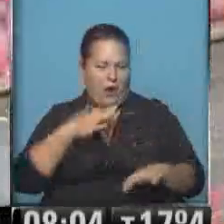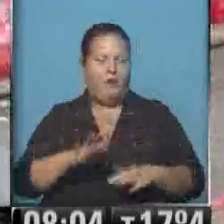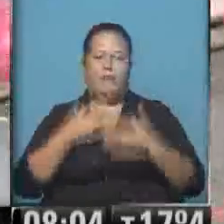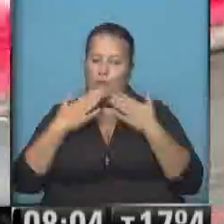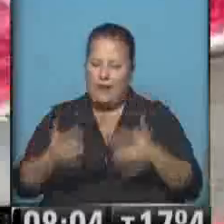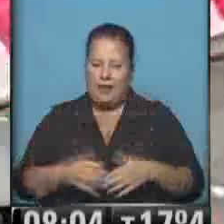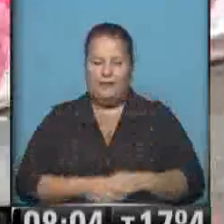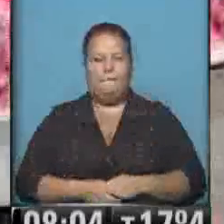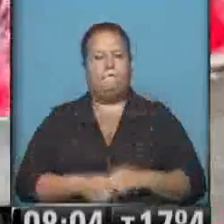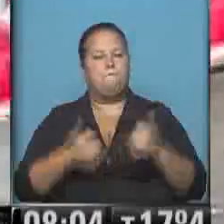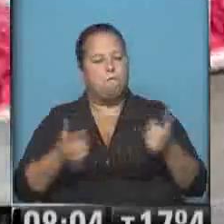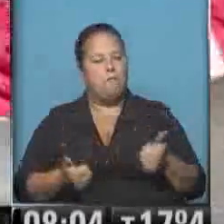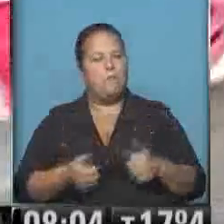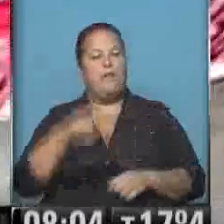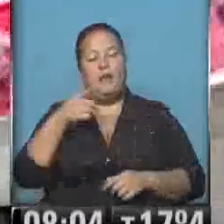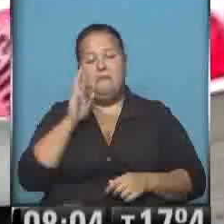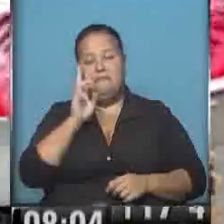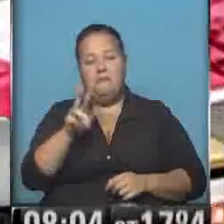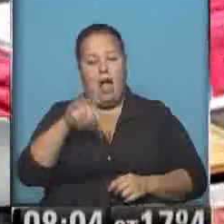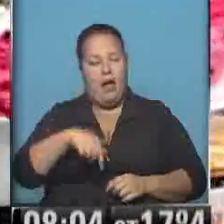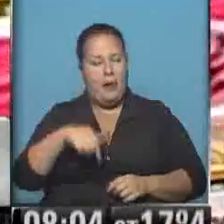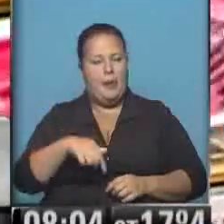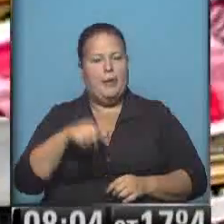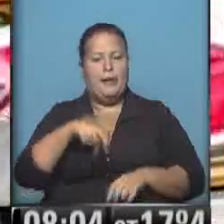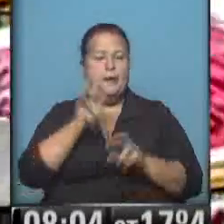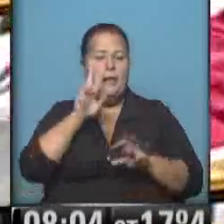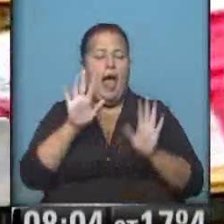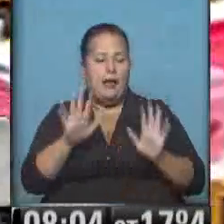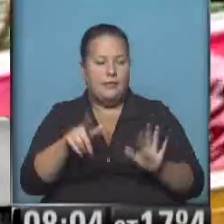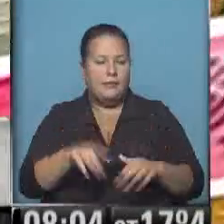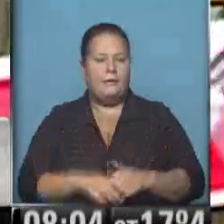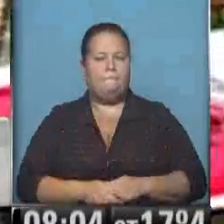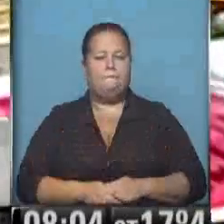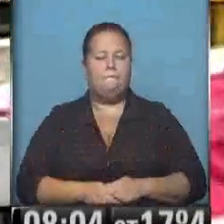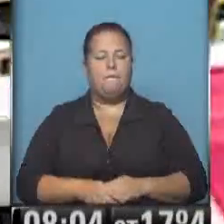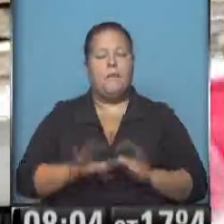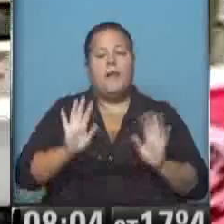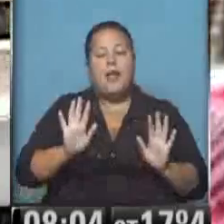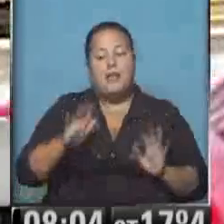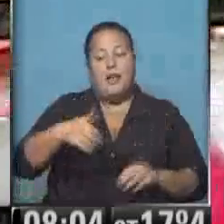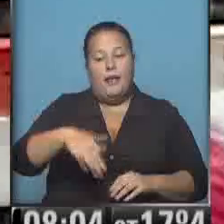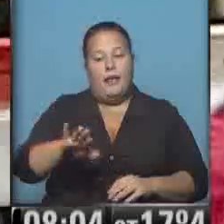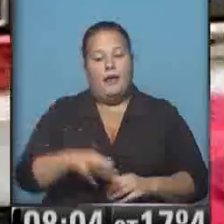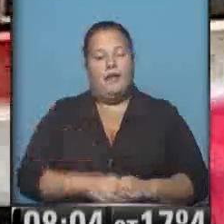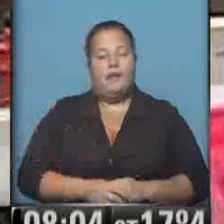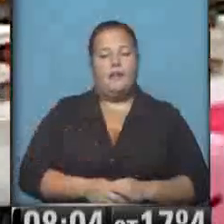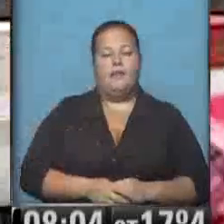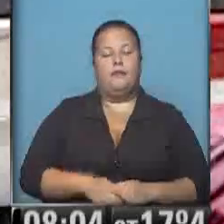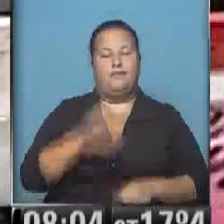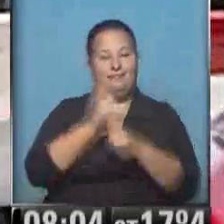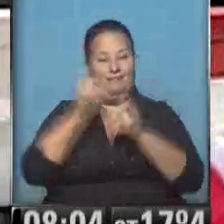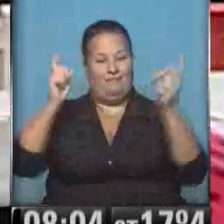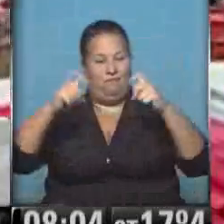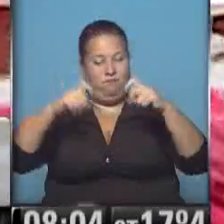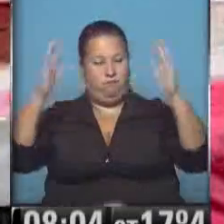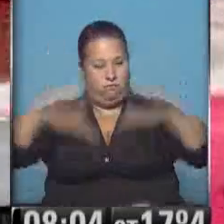Muchas gracias. Bueno, esto es lo que se puede ver en estos momentos. Esperan, mientras se realizan las tareas de